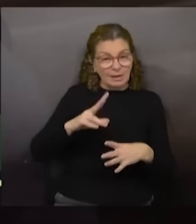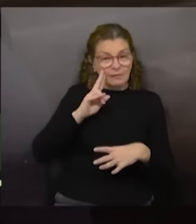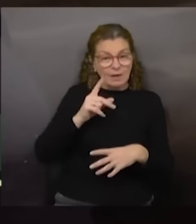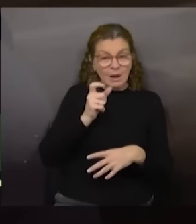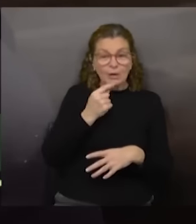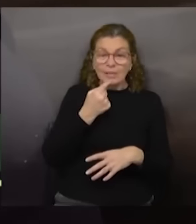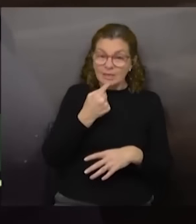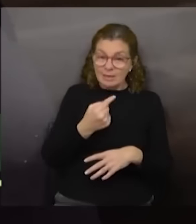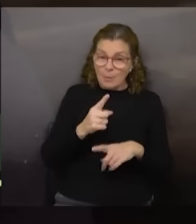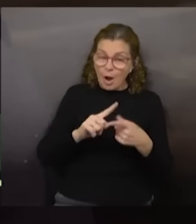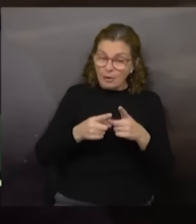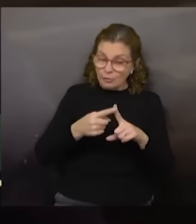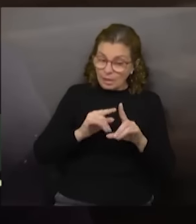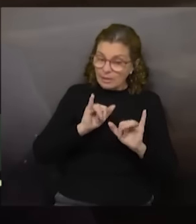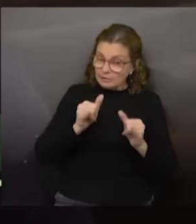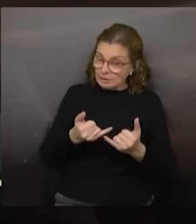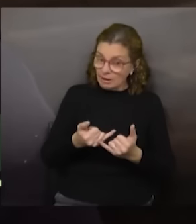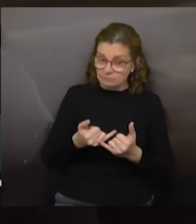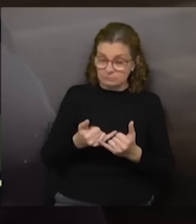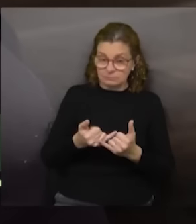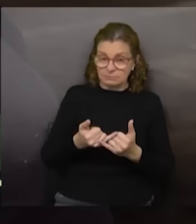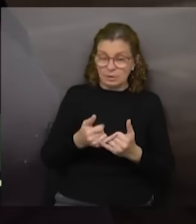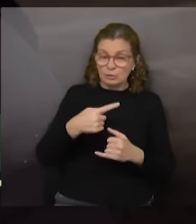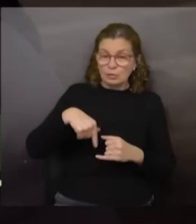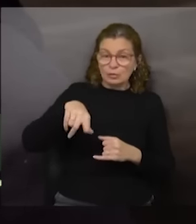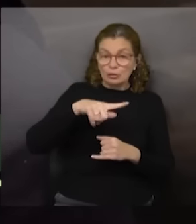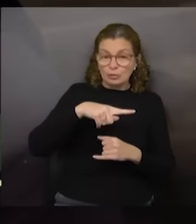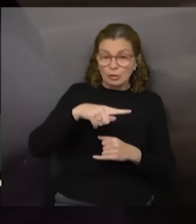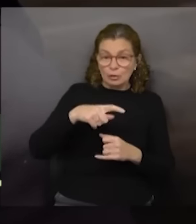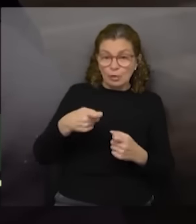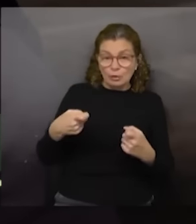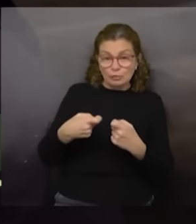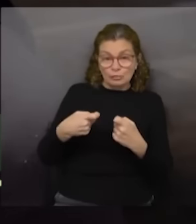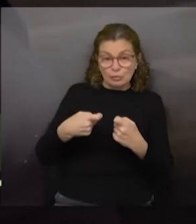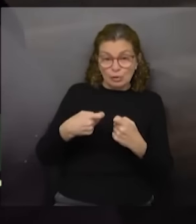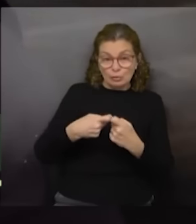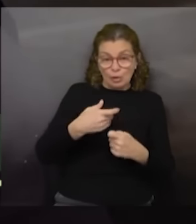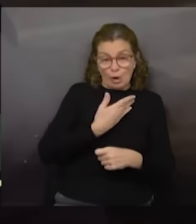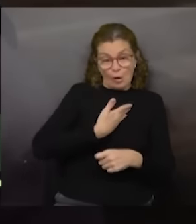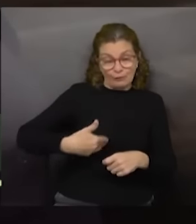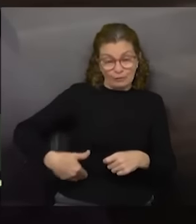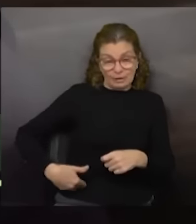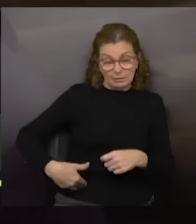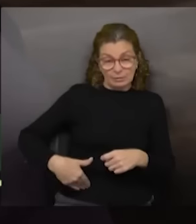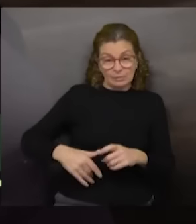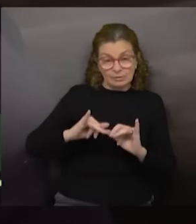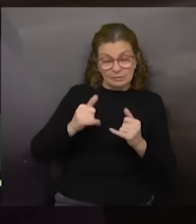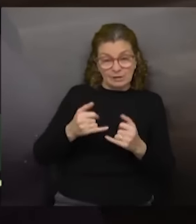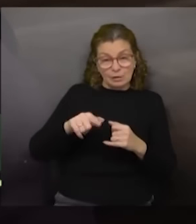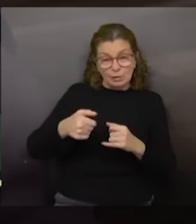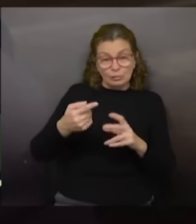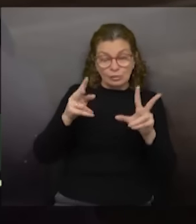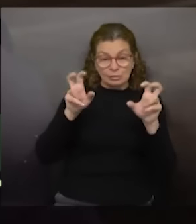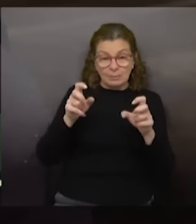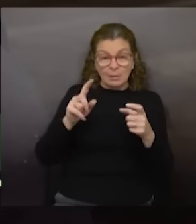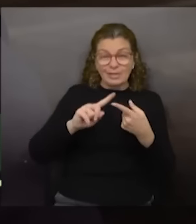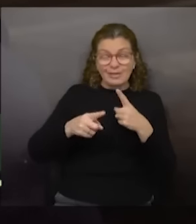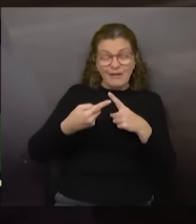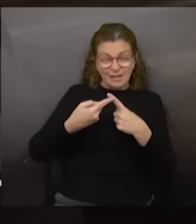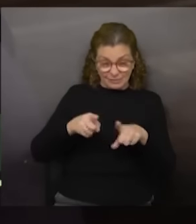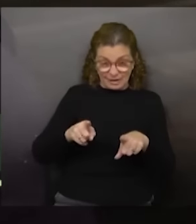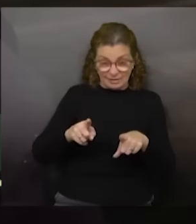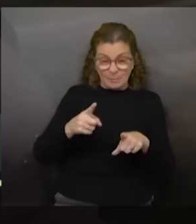palabra acordada sobre todo cuando somos todos integrantes de una coalición de gobierno y hemos tenido ido en otros temas también discrepancias